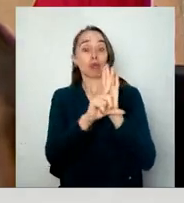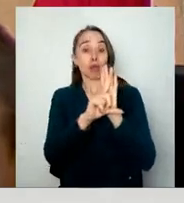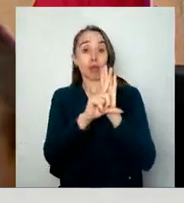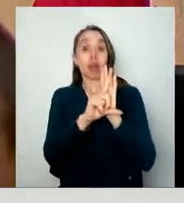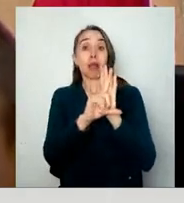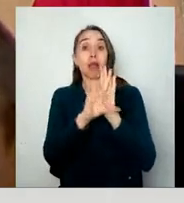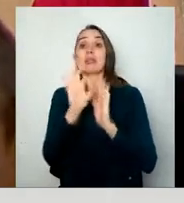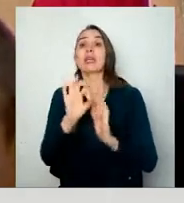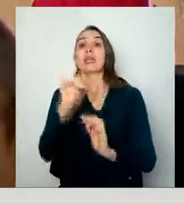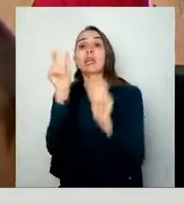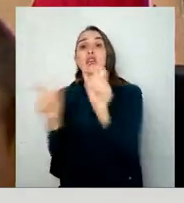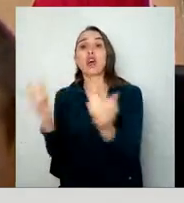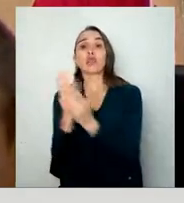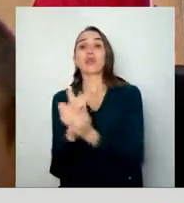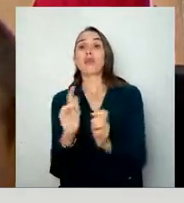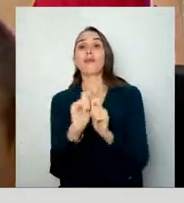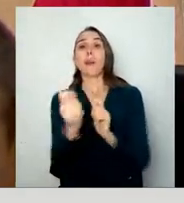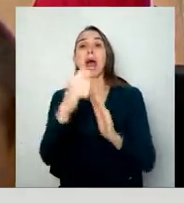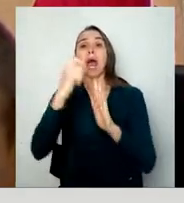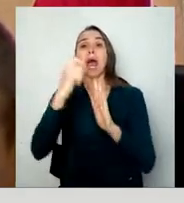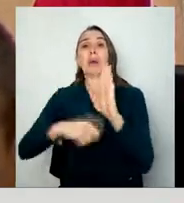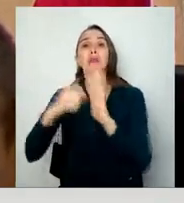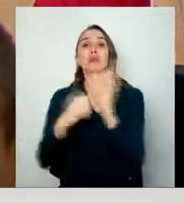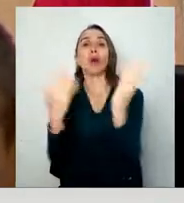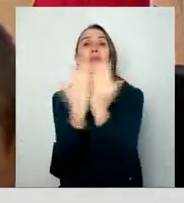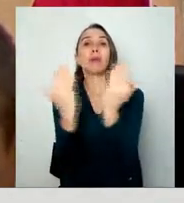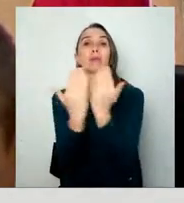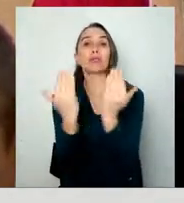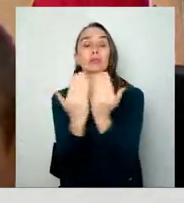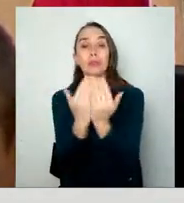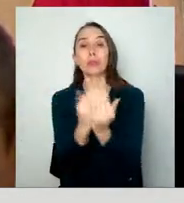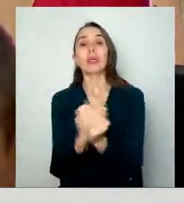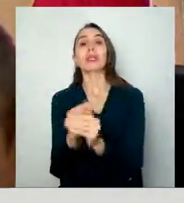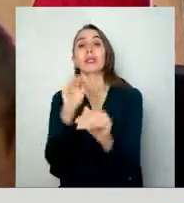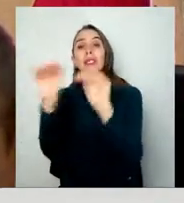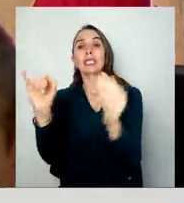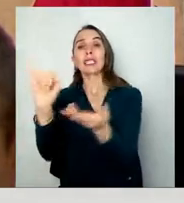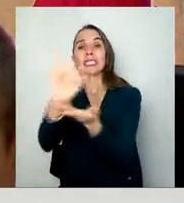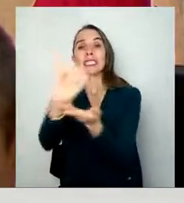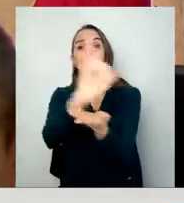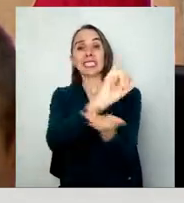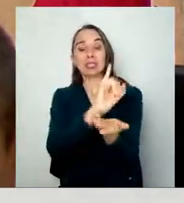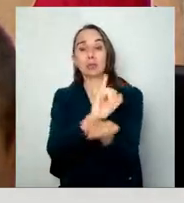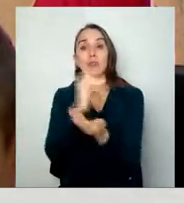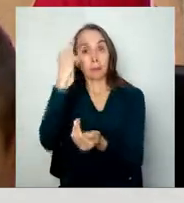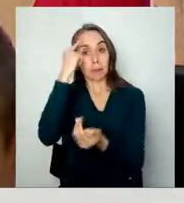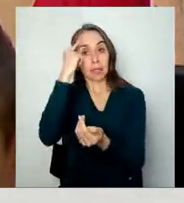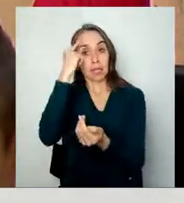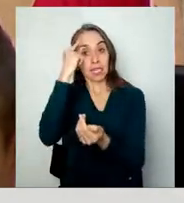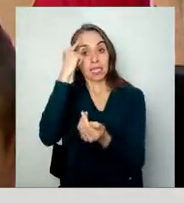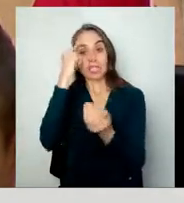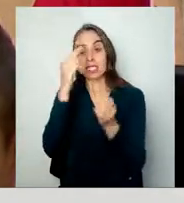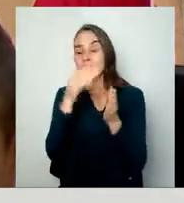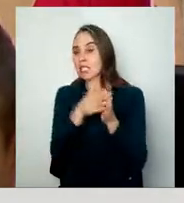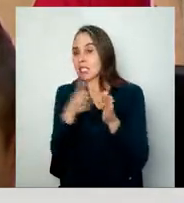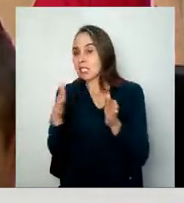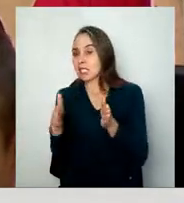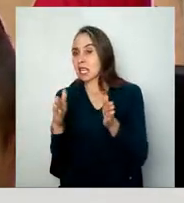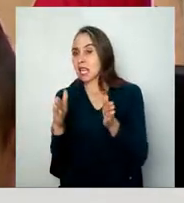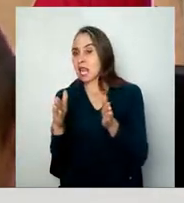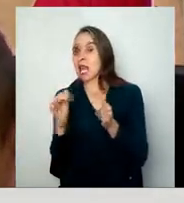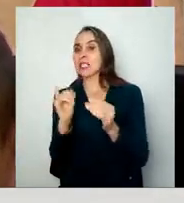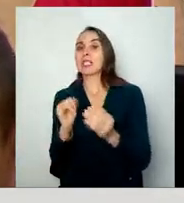intermedio presidente yo llamaría a dichas instituciones a aplicar el pensamiento lateral y considerar que retener un título